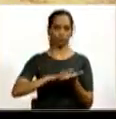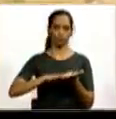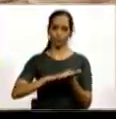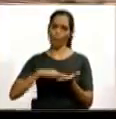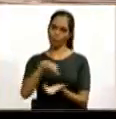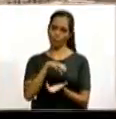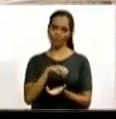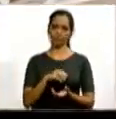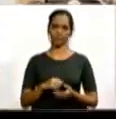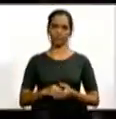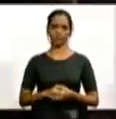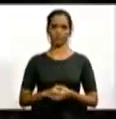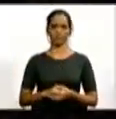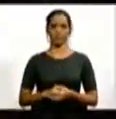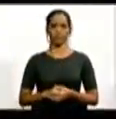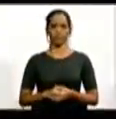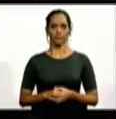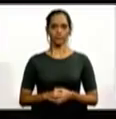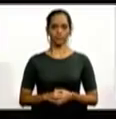problemática.